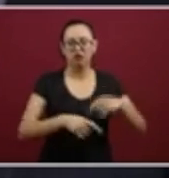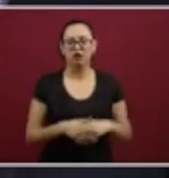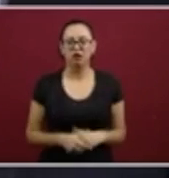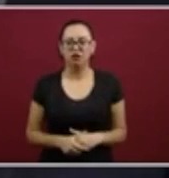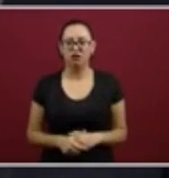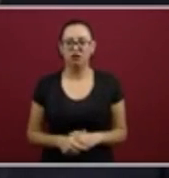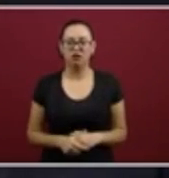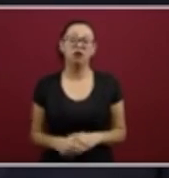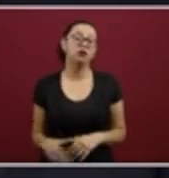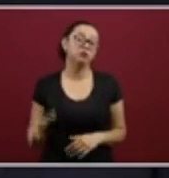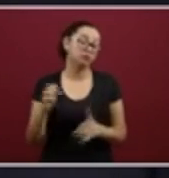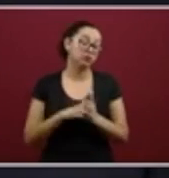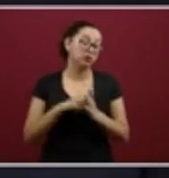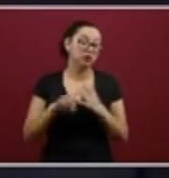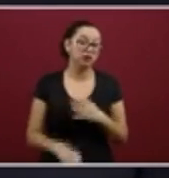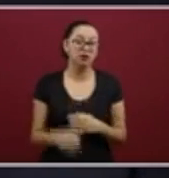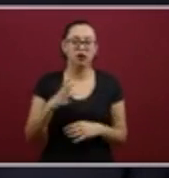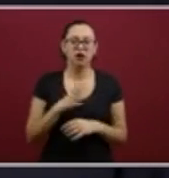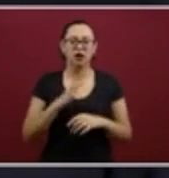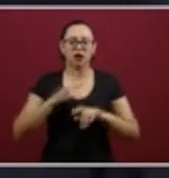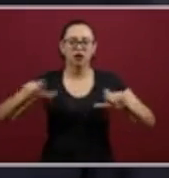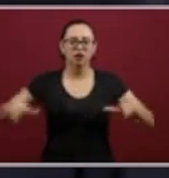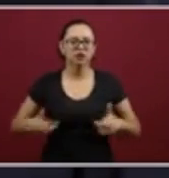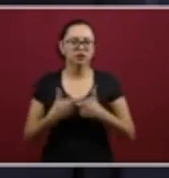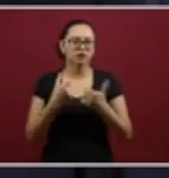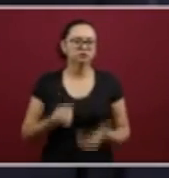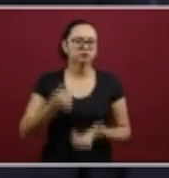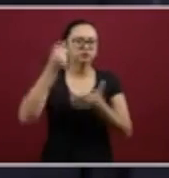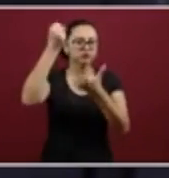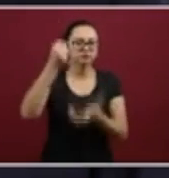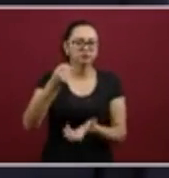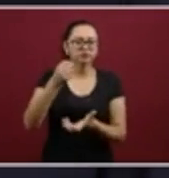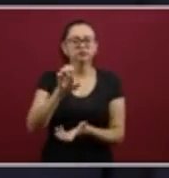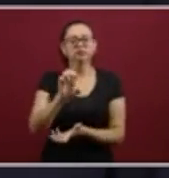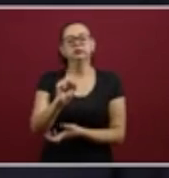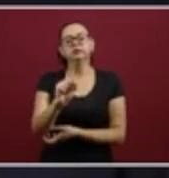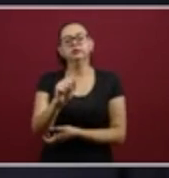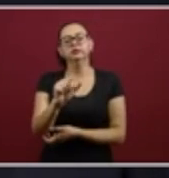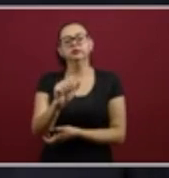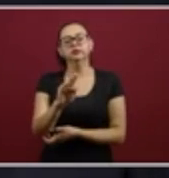estabilización que han querido